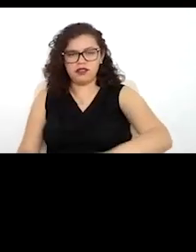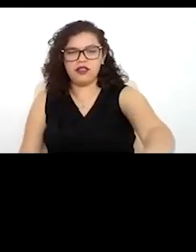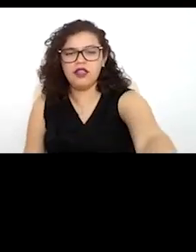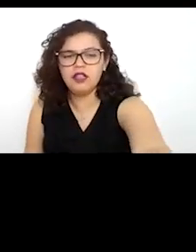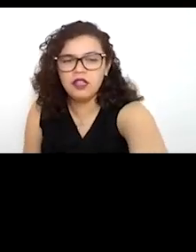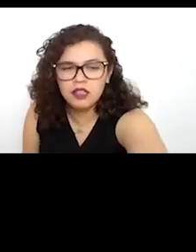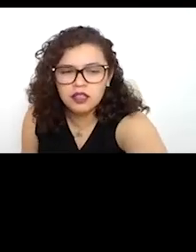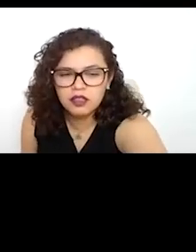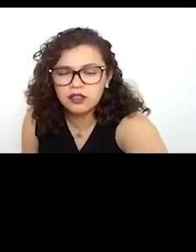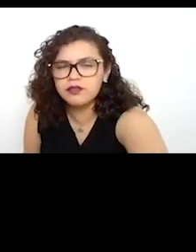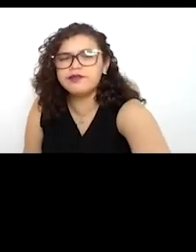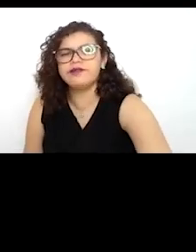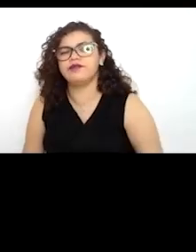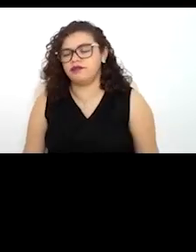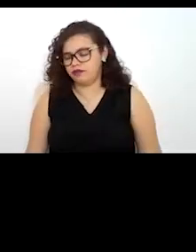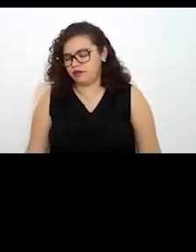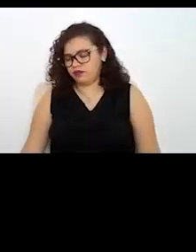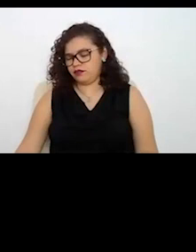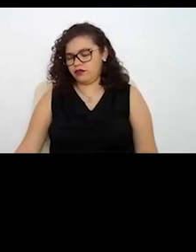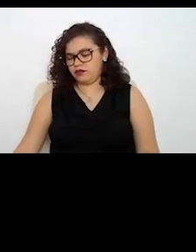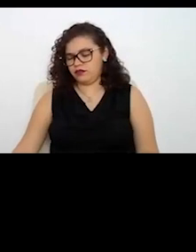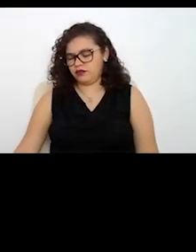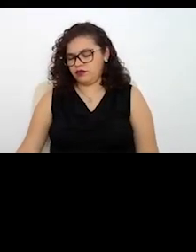El tema de las vacaciones es